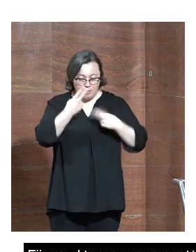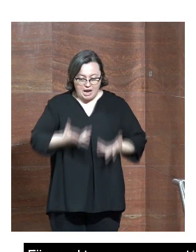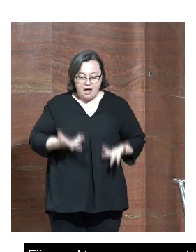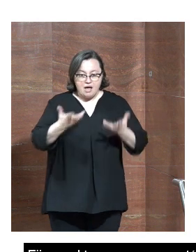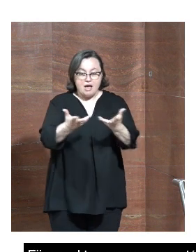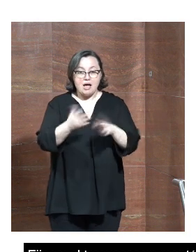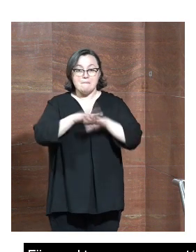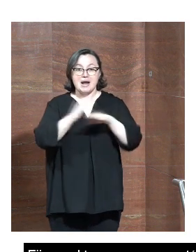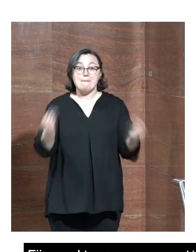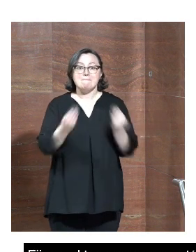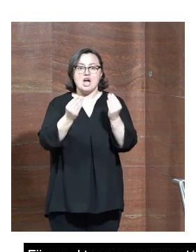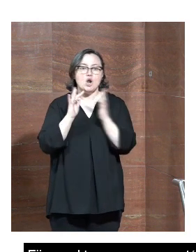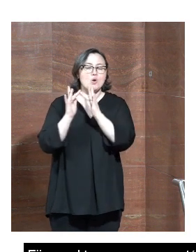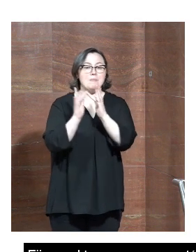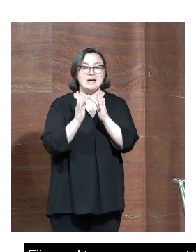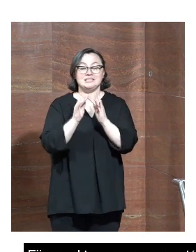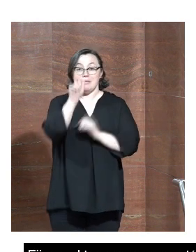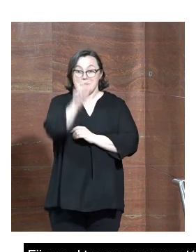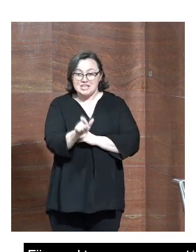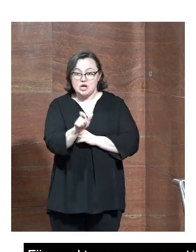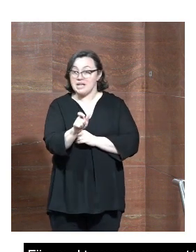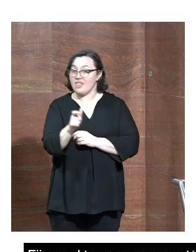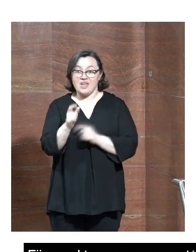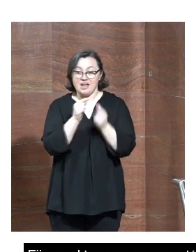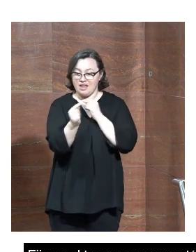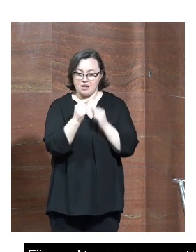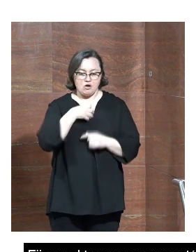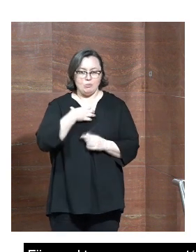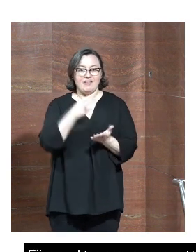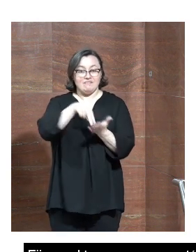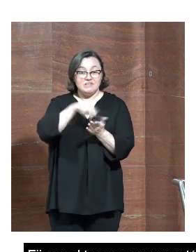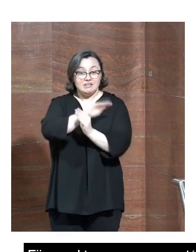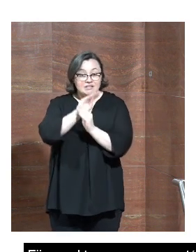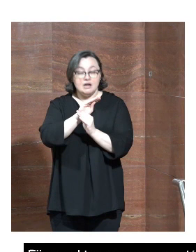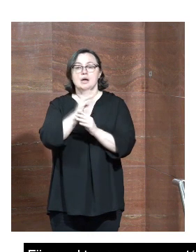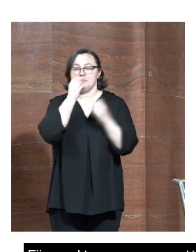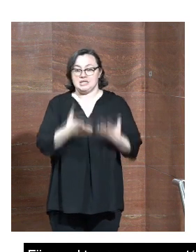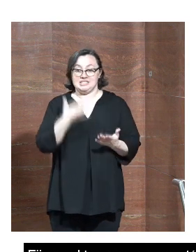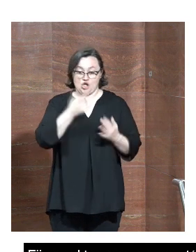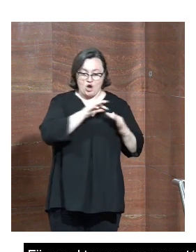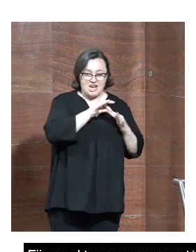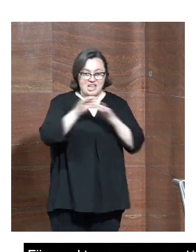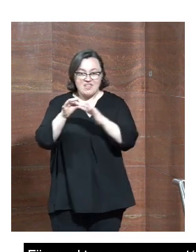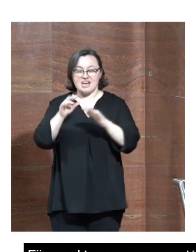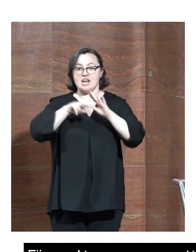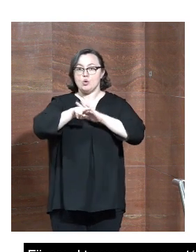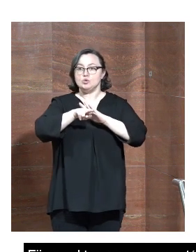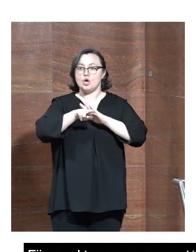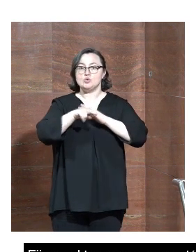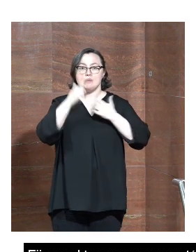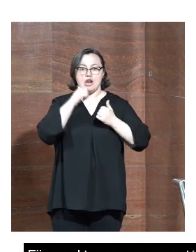para tratar mejor y con más intensidad a aquellas personas que no pueden. O sea, si nosotros liberamos